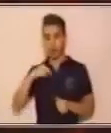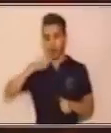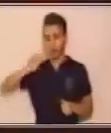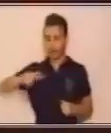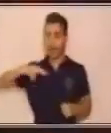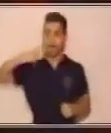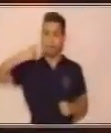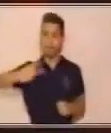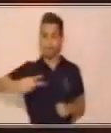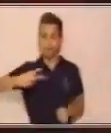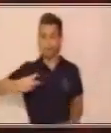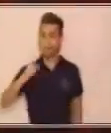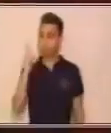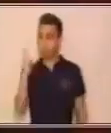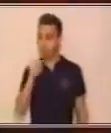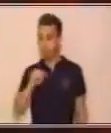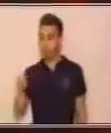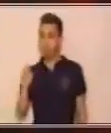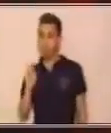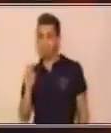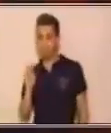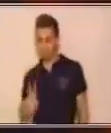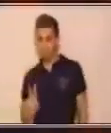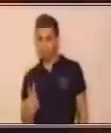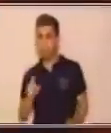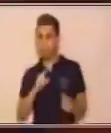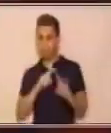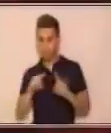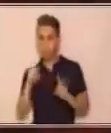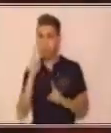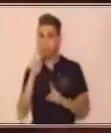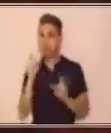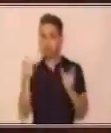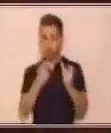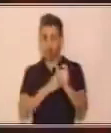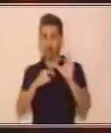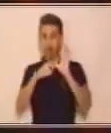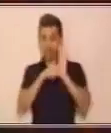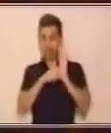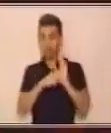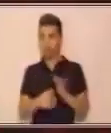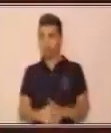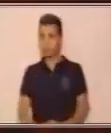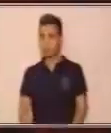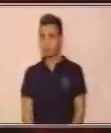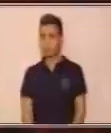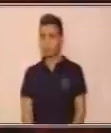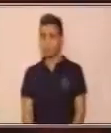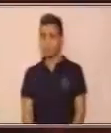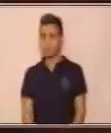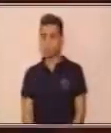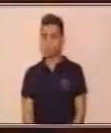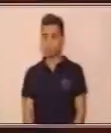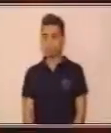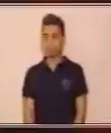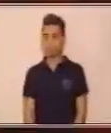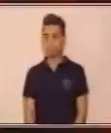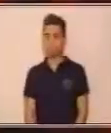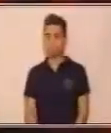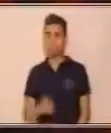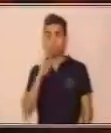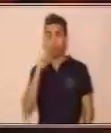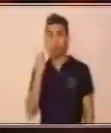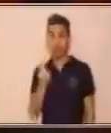que será 1/2, 1 sobre 2, y también va a ser negativa, porque cuando multiplique menos por